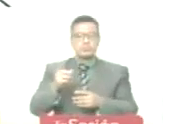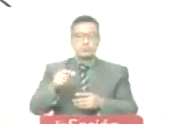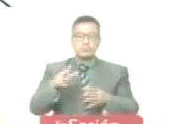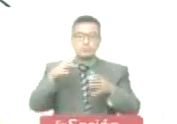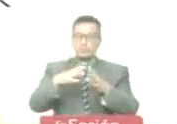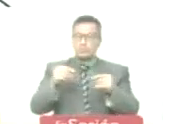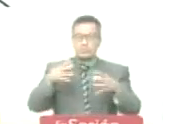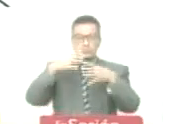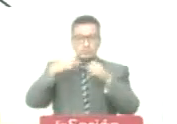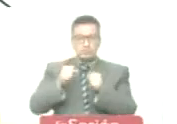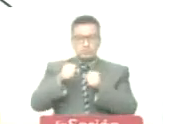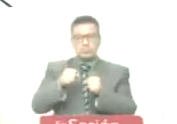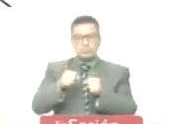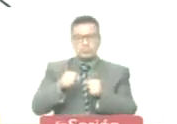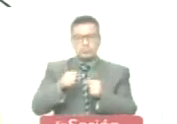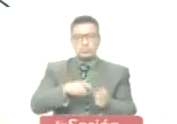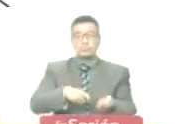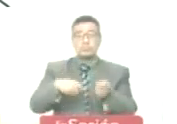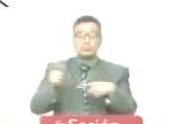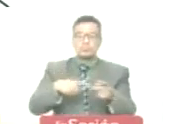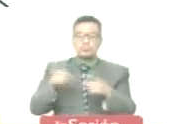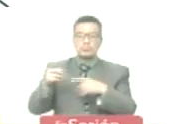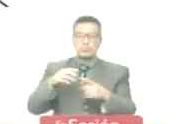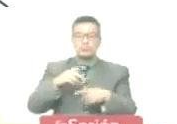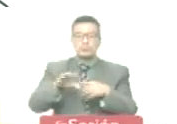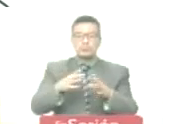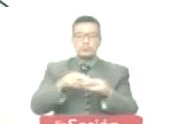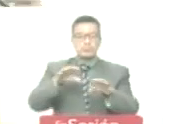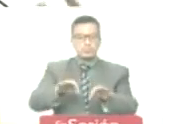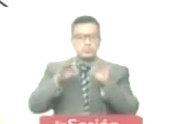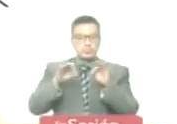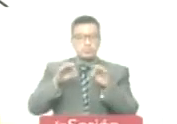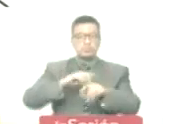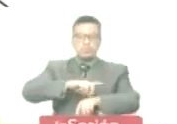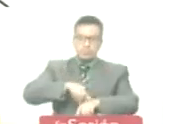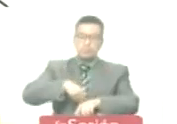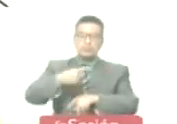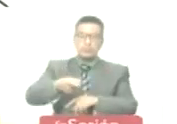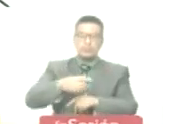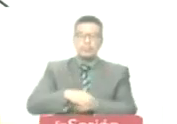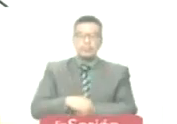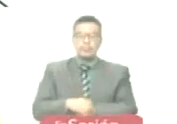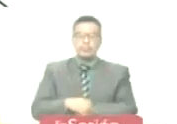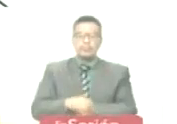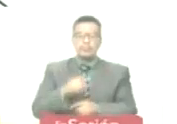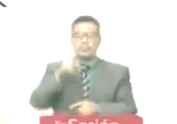libertad, repatriaciones y casos especiales. Y posteriormente, a partir del año 2006, tuvo